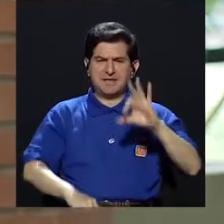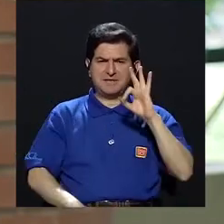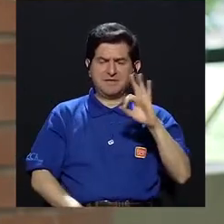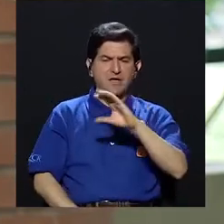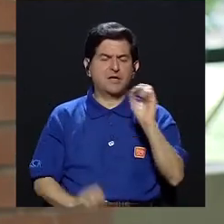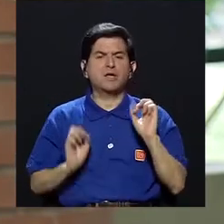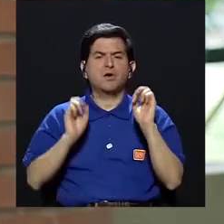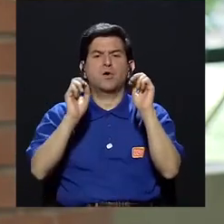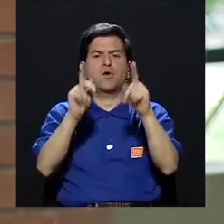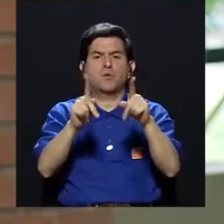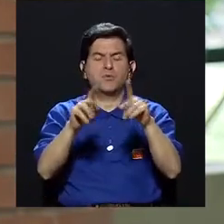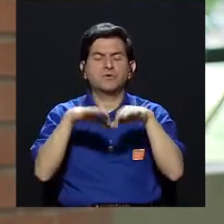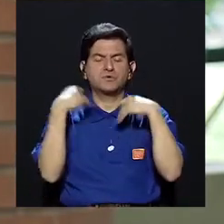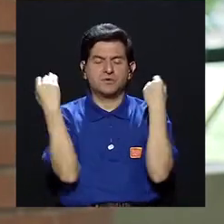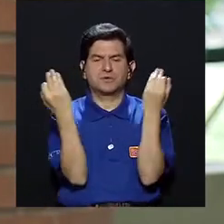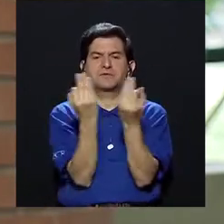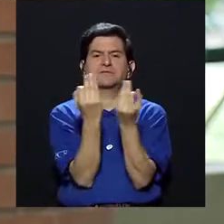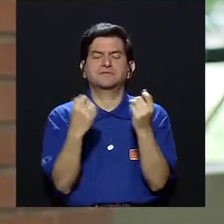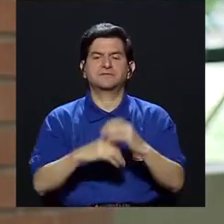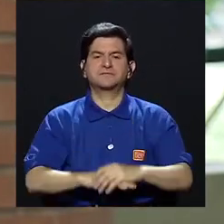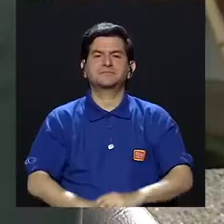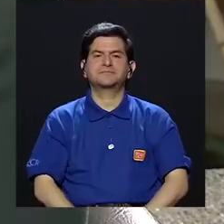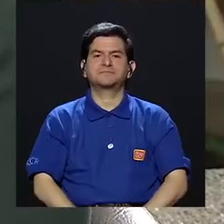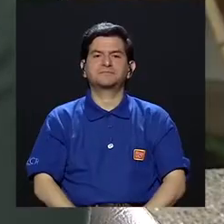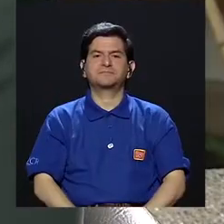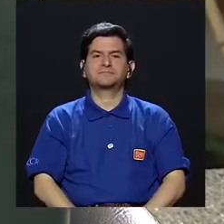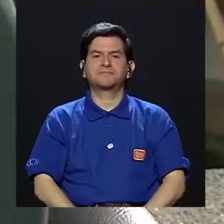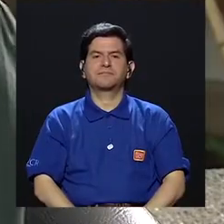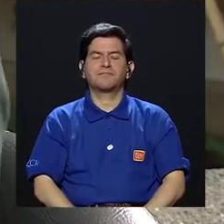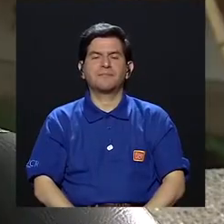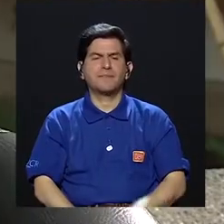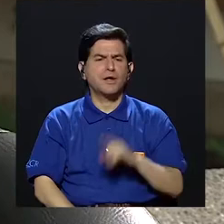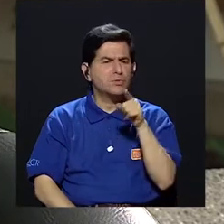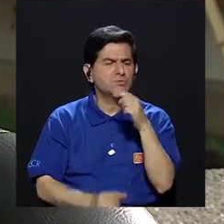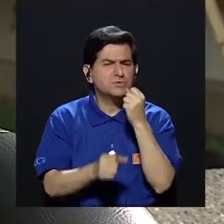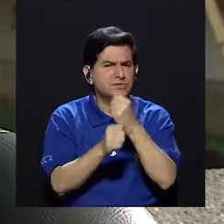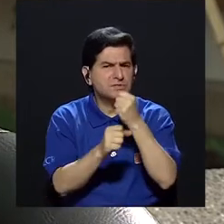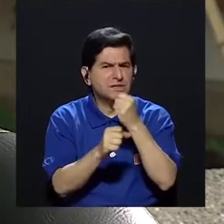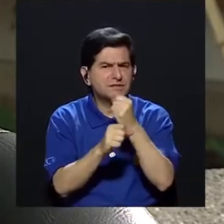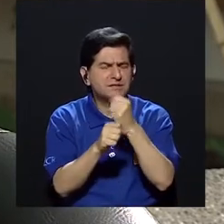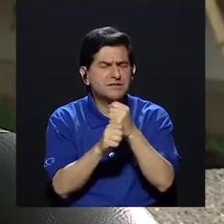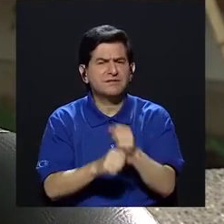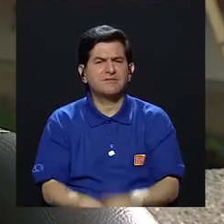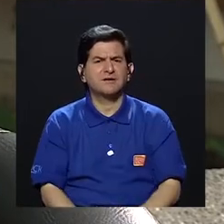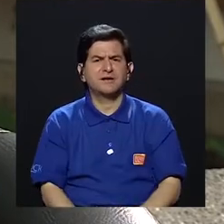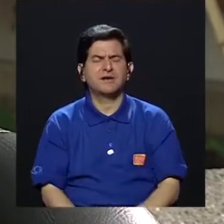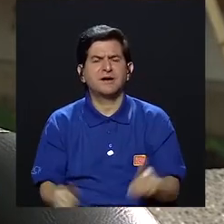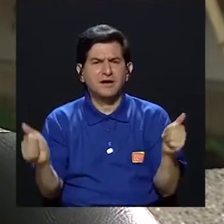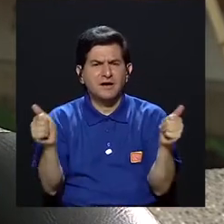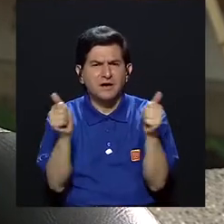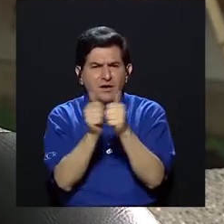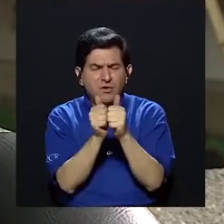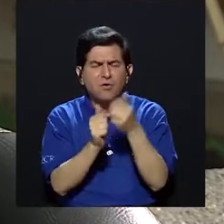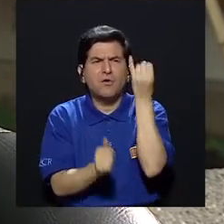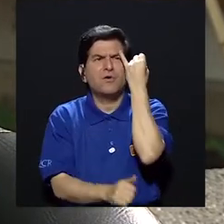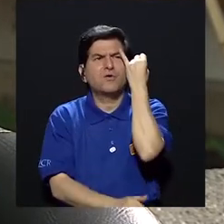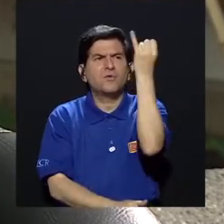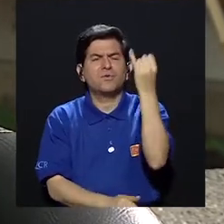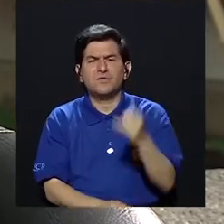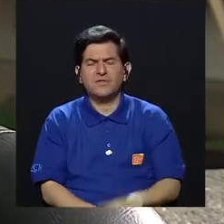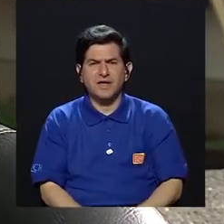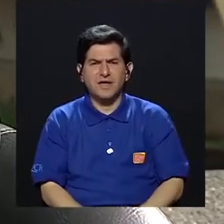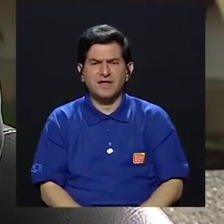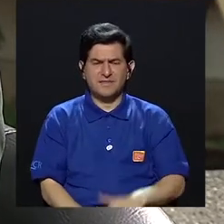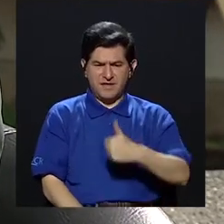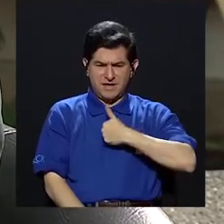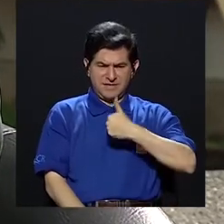y posibilidad a las familias. Yesenia, ustedes trabajan con un concepto que se